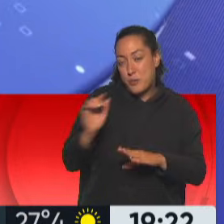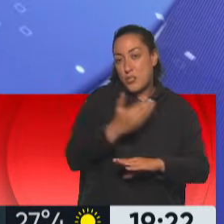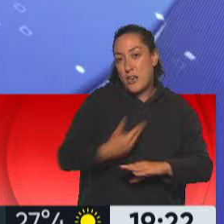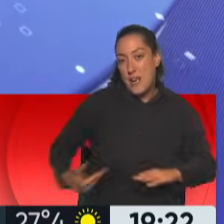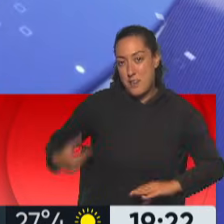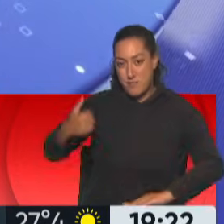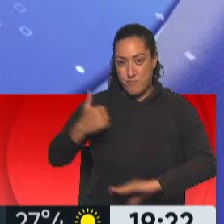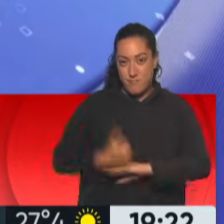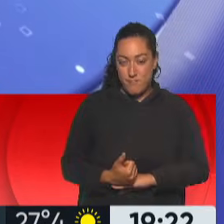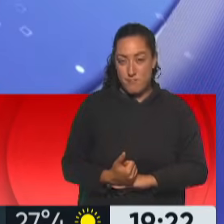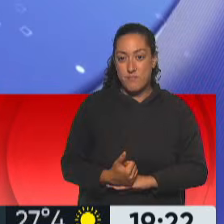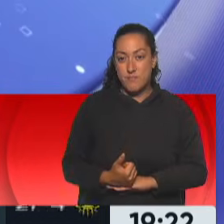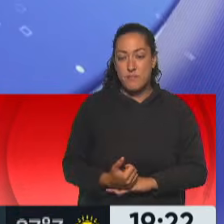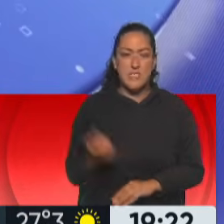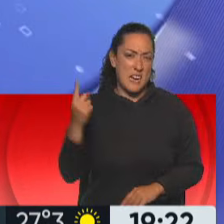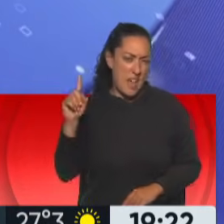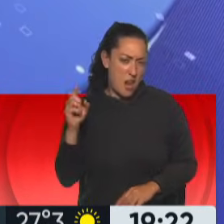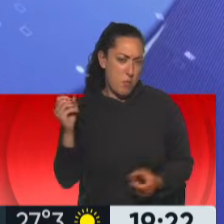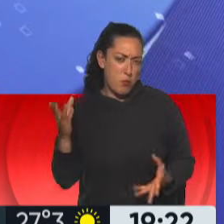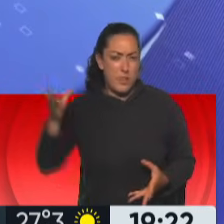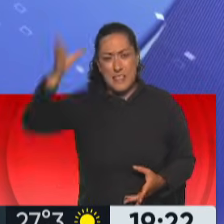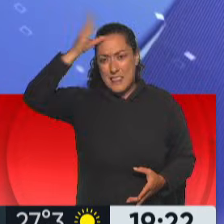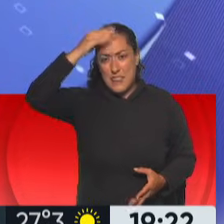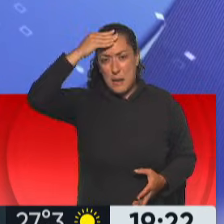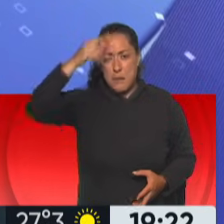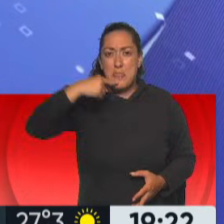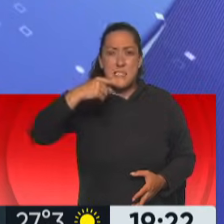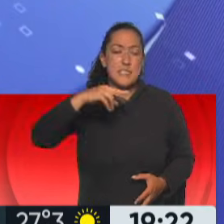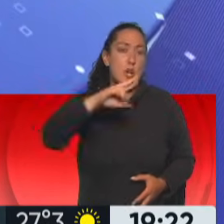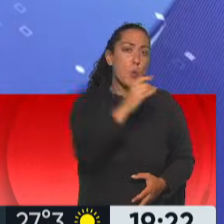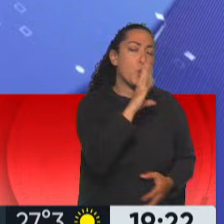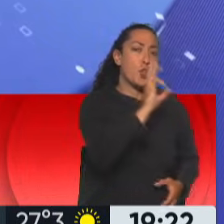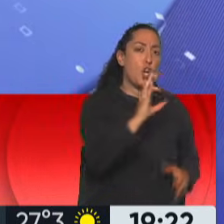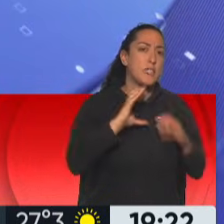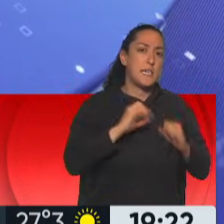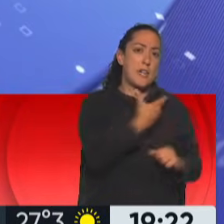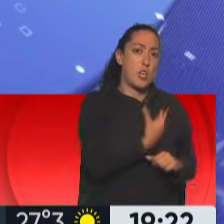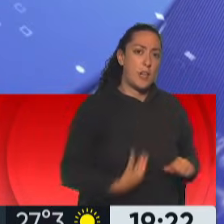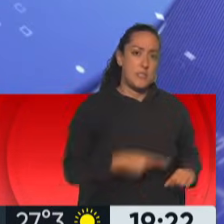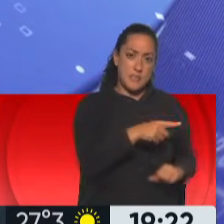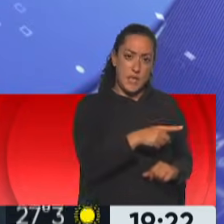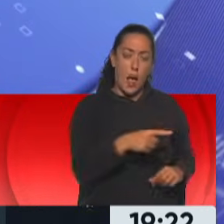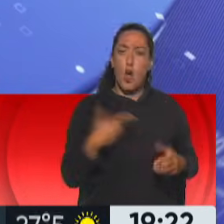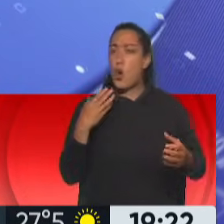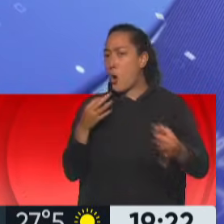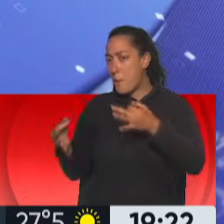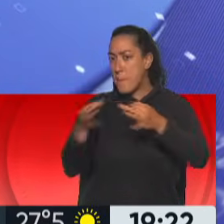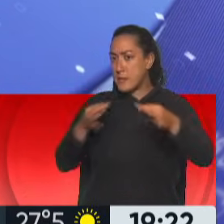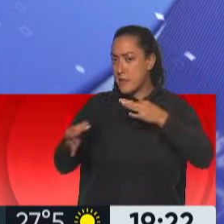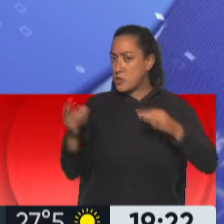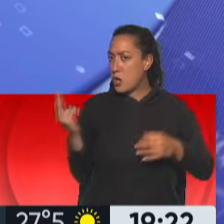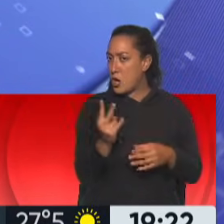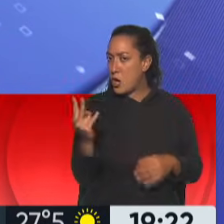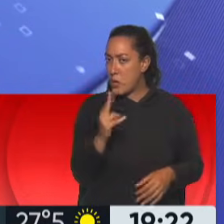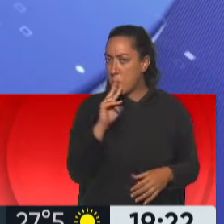llamado la atención era porque, por un lado, el propio Donald Trump sostuvo que Marco Rubio, el secretario de Estado, había mantenido una larga conversación con ella. Y